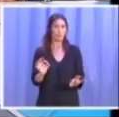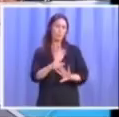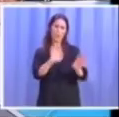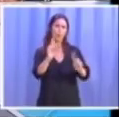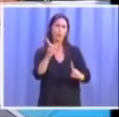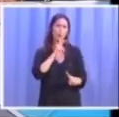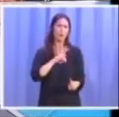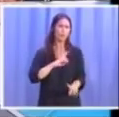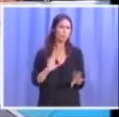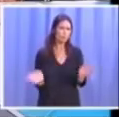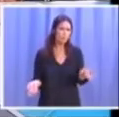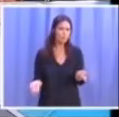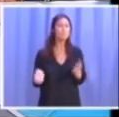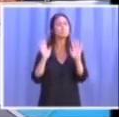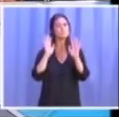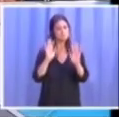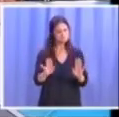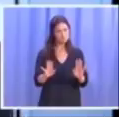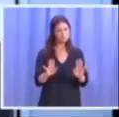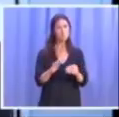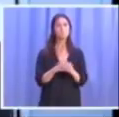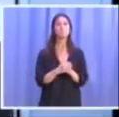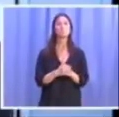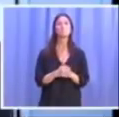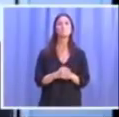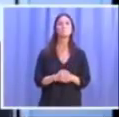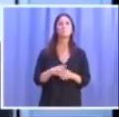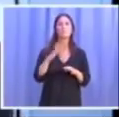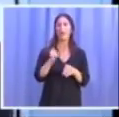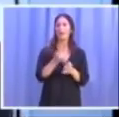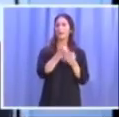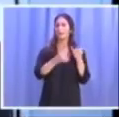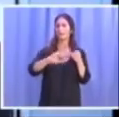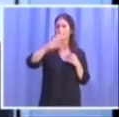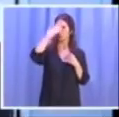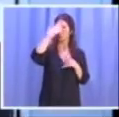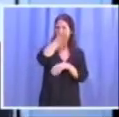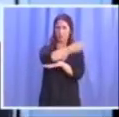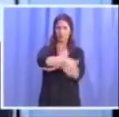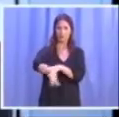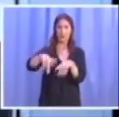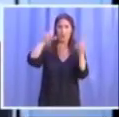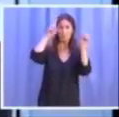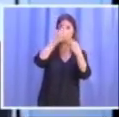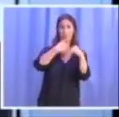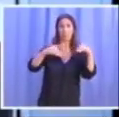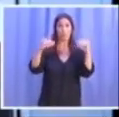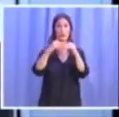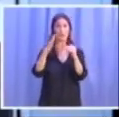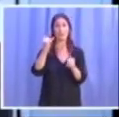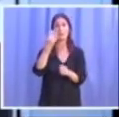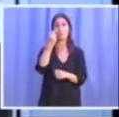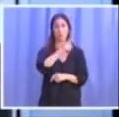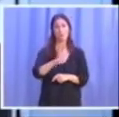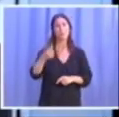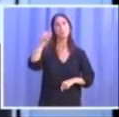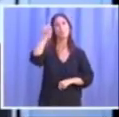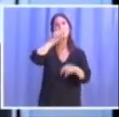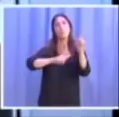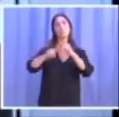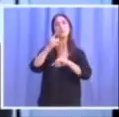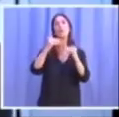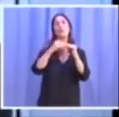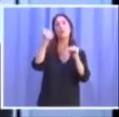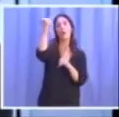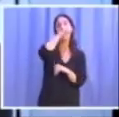contestado. Le vuelvo a decir, hay ejes fundamentales transversales, la educación y la igualdad, y hay mucha gente que le preocupa también la igualdad